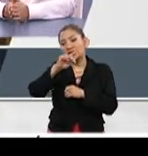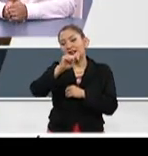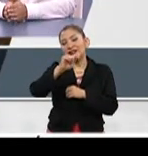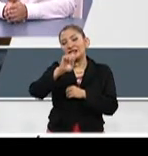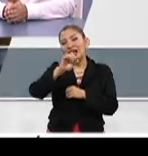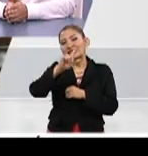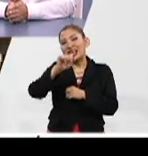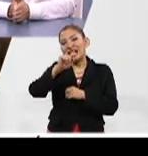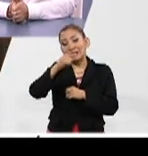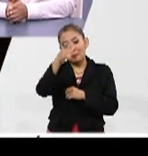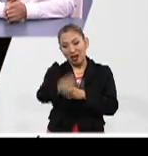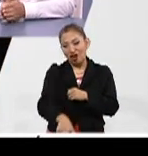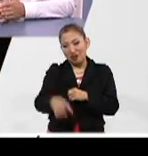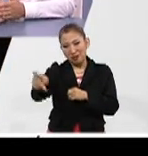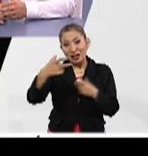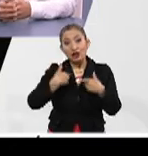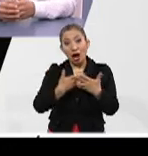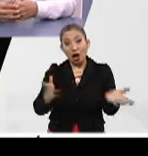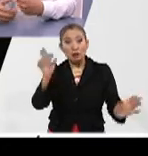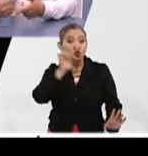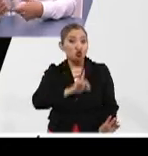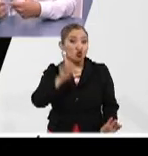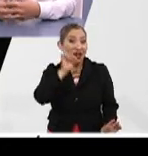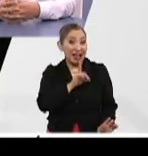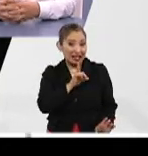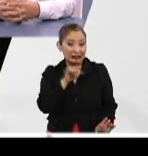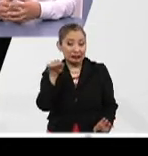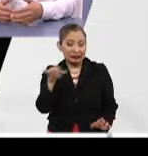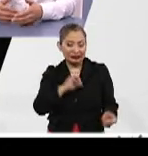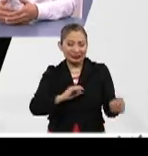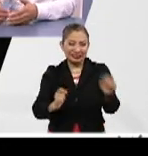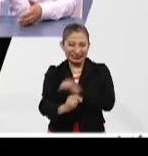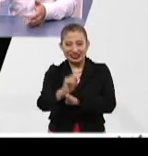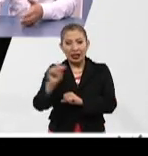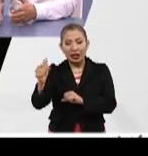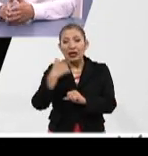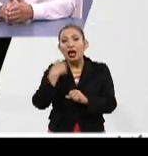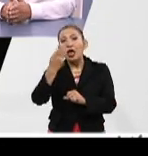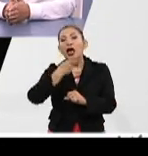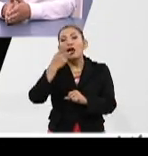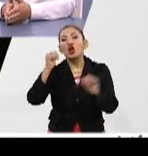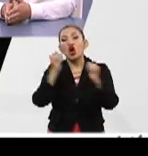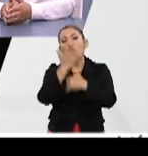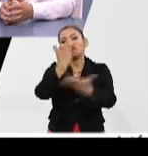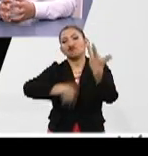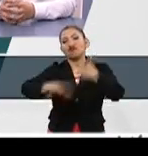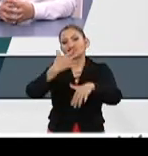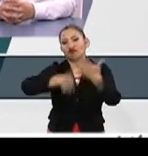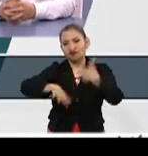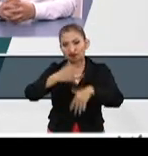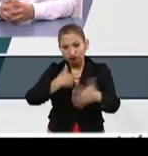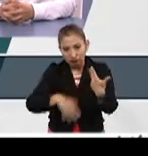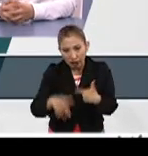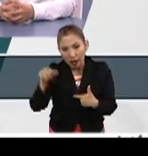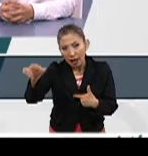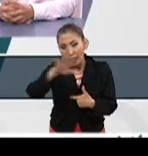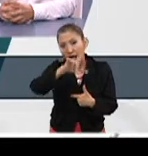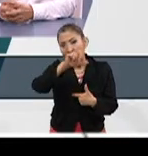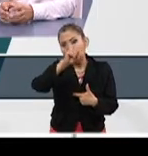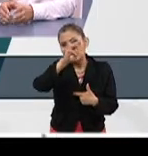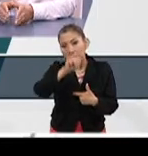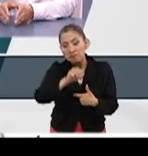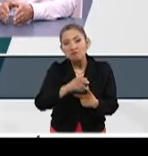pero donde el protagonista ahora es mujer, y lo hacen, la mayor parte de los diálogos es con señas en